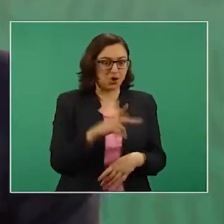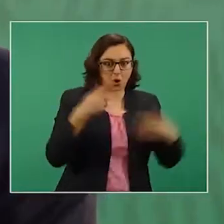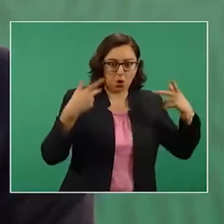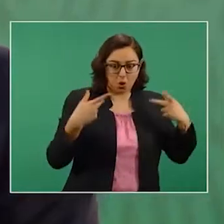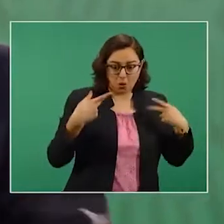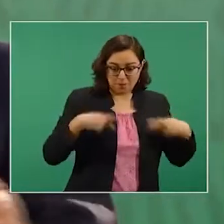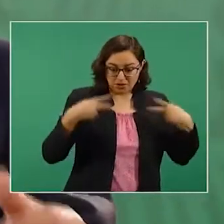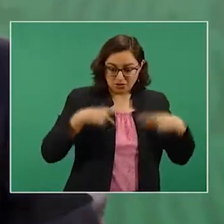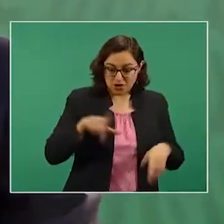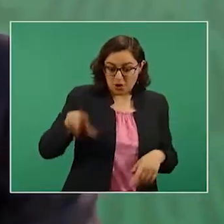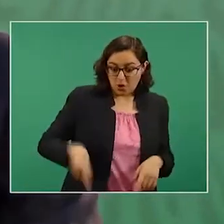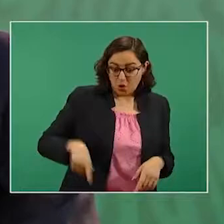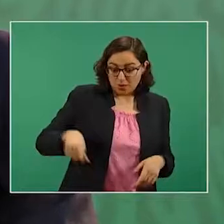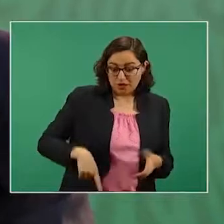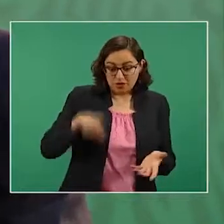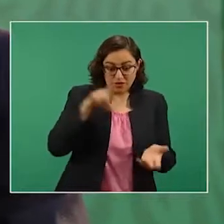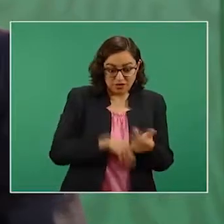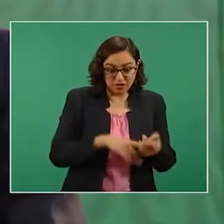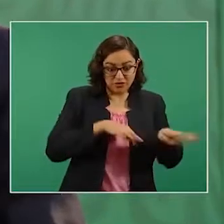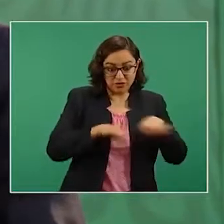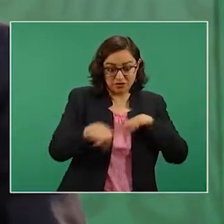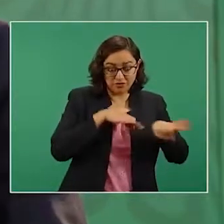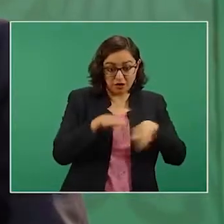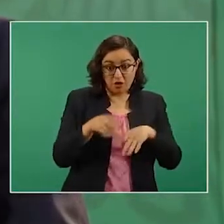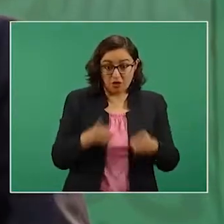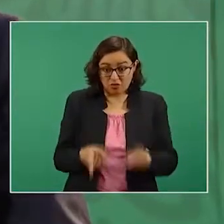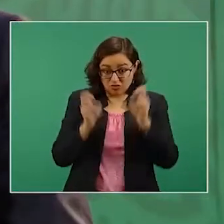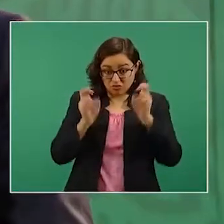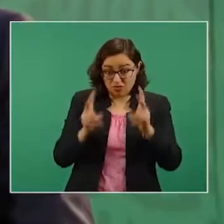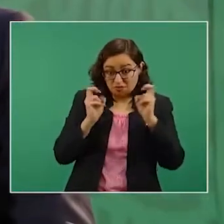viola derechos humanos.